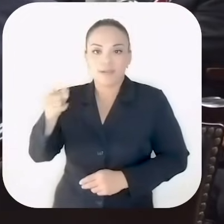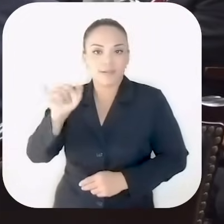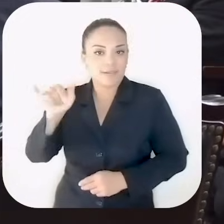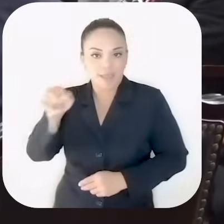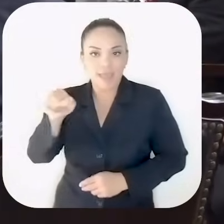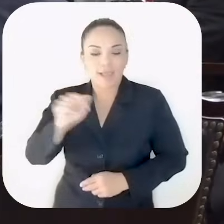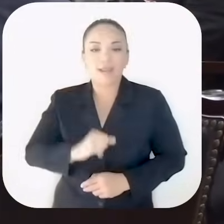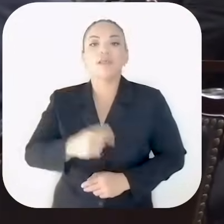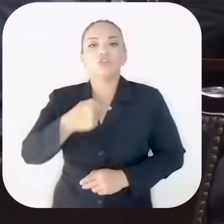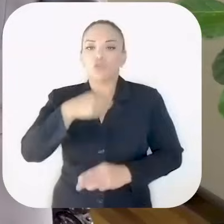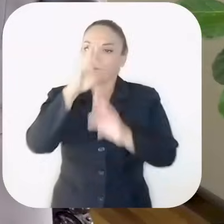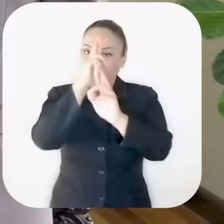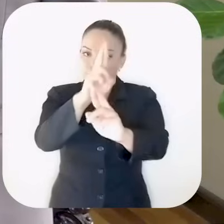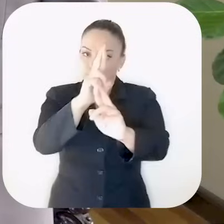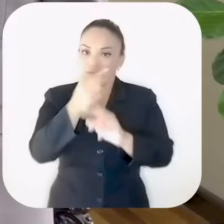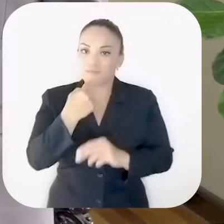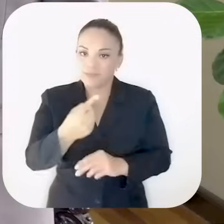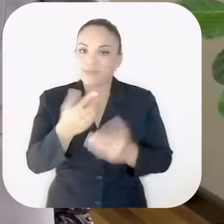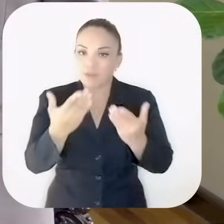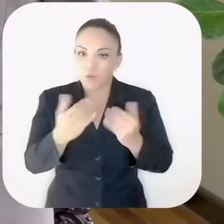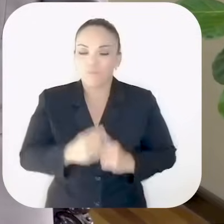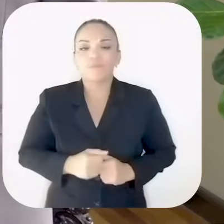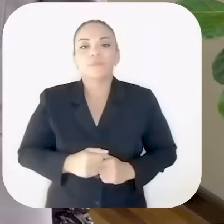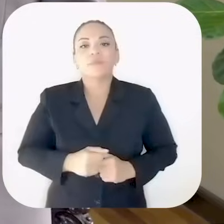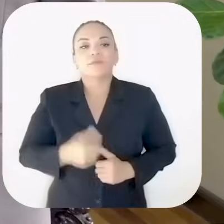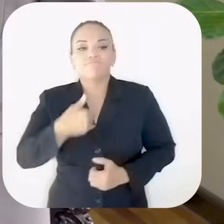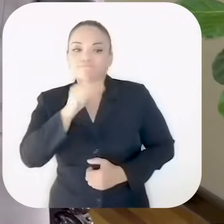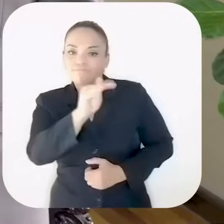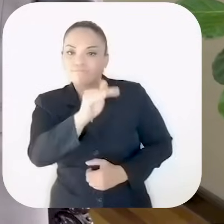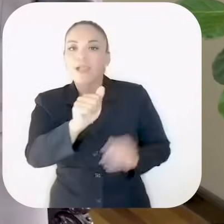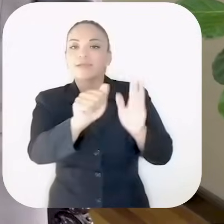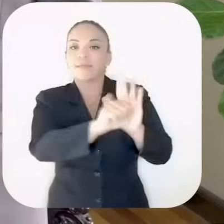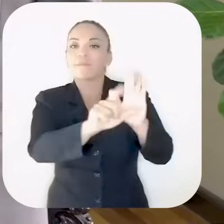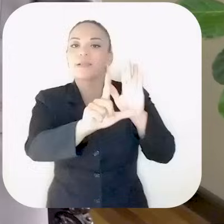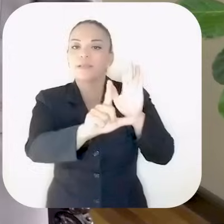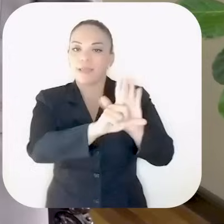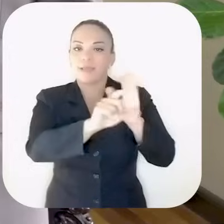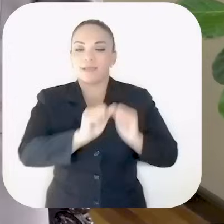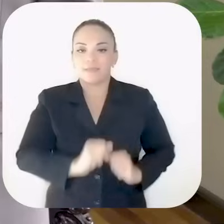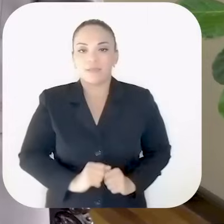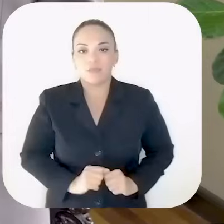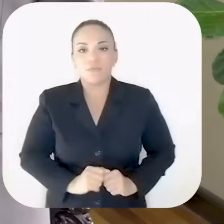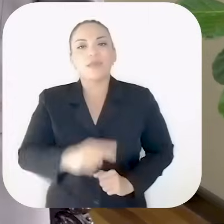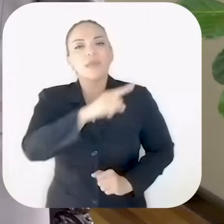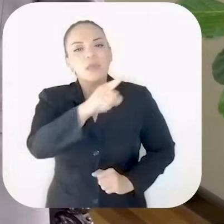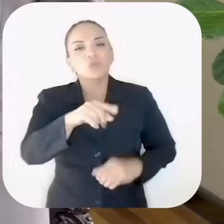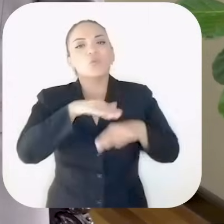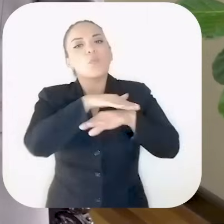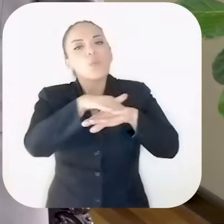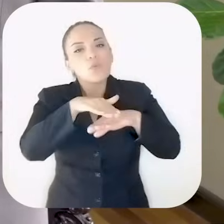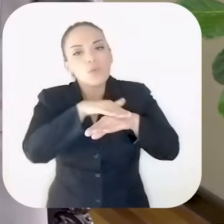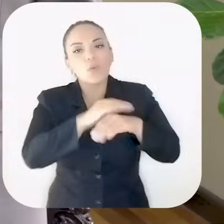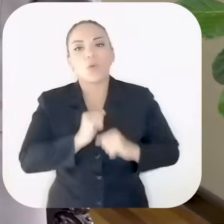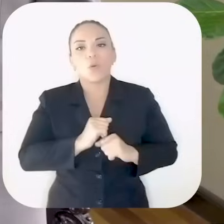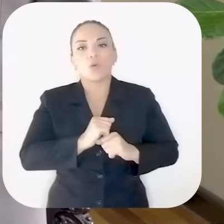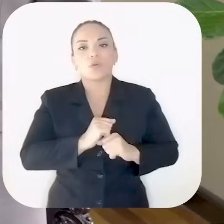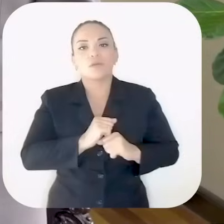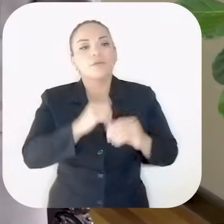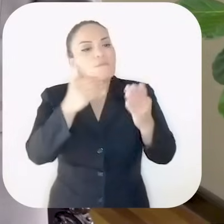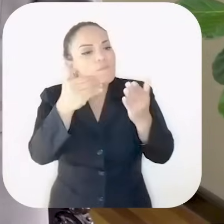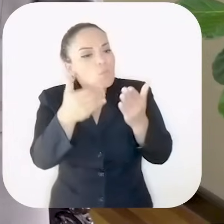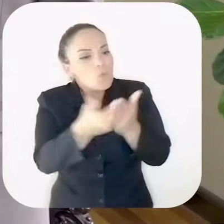muy respetuosa lo digo, que la Asamblea Legislativa modernice, cambie